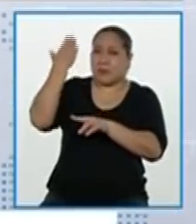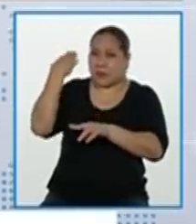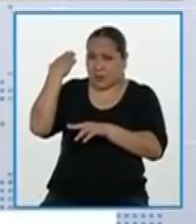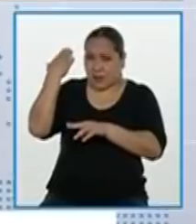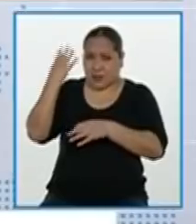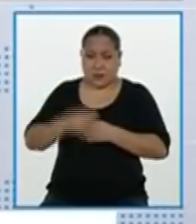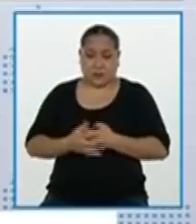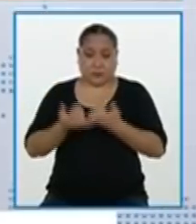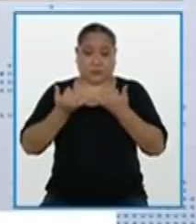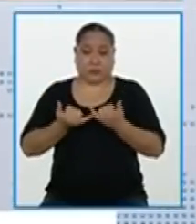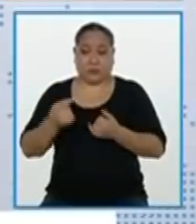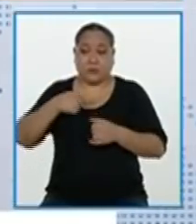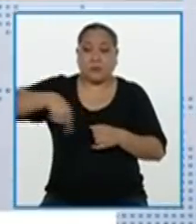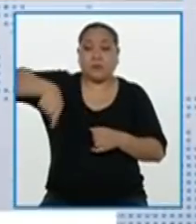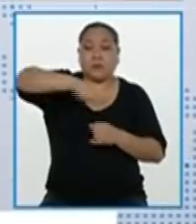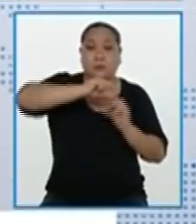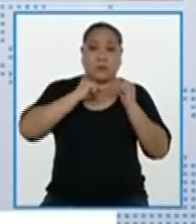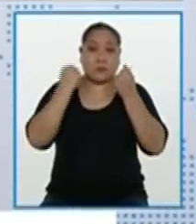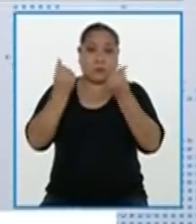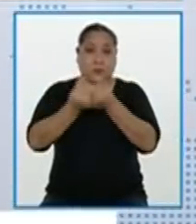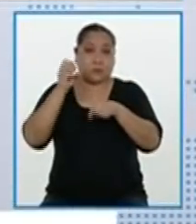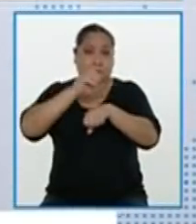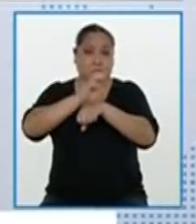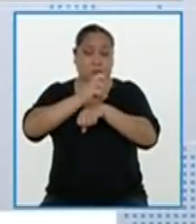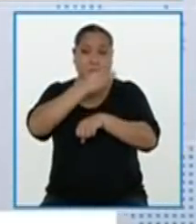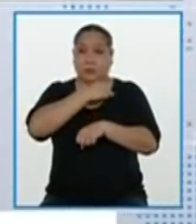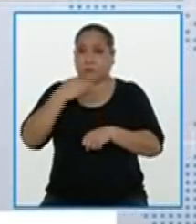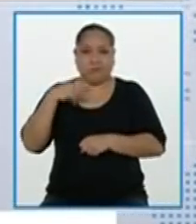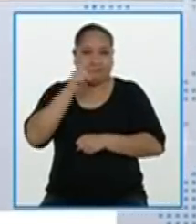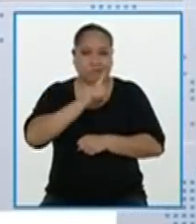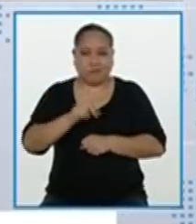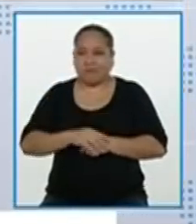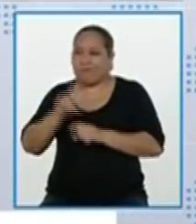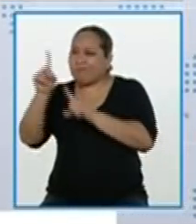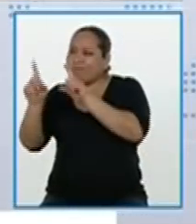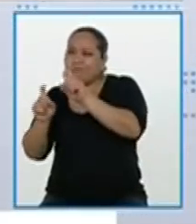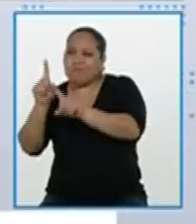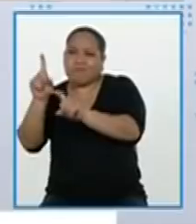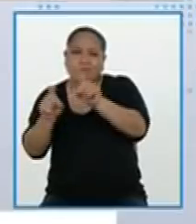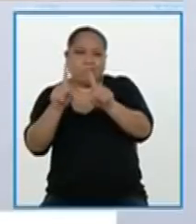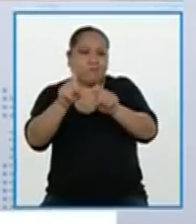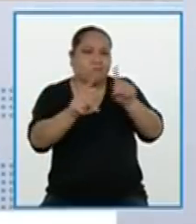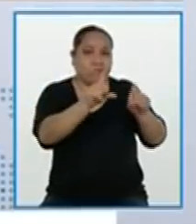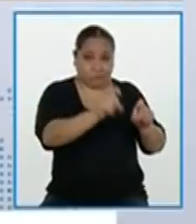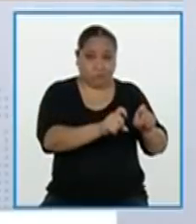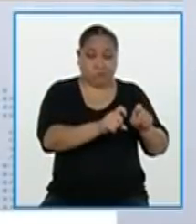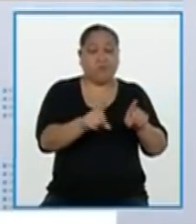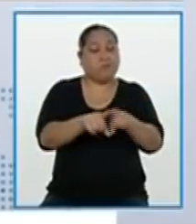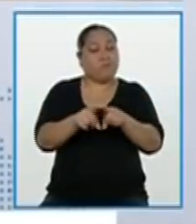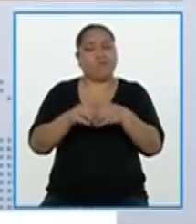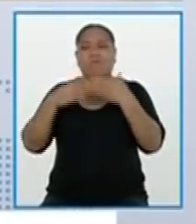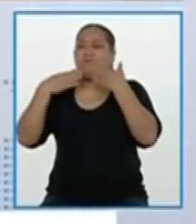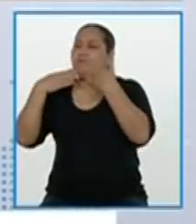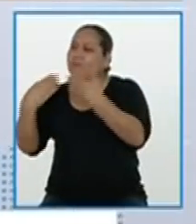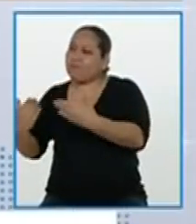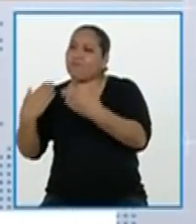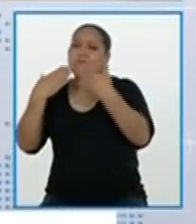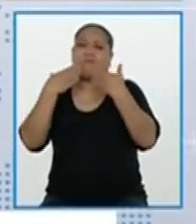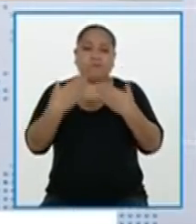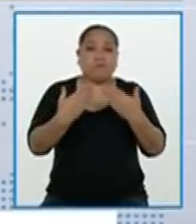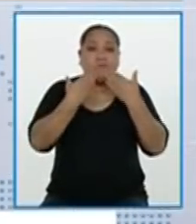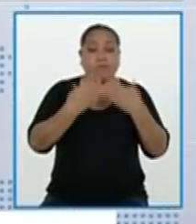que repensar las actividades económicas y qué actividades no podríamos dejar o